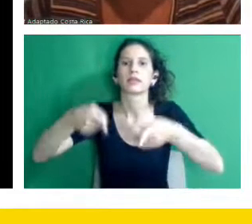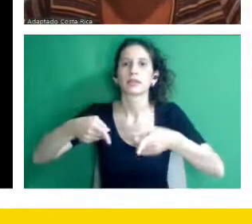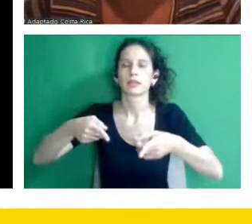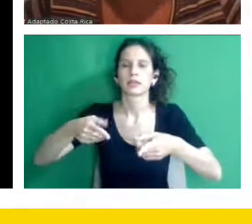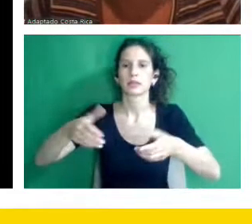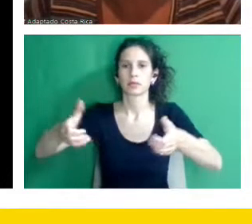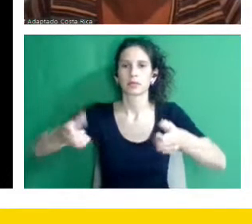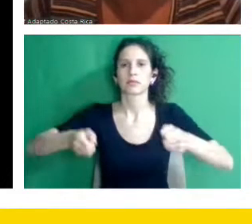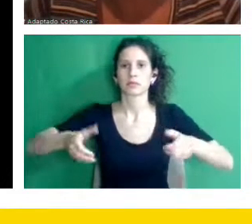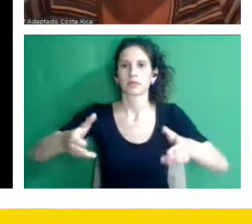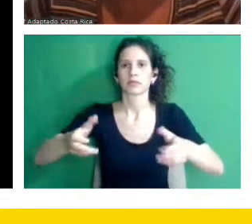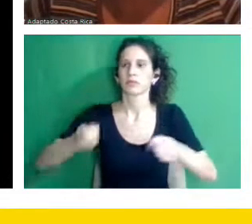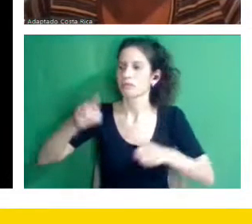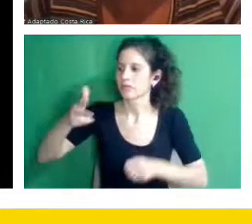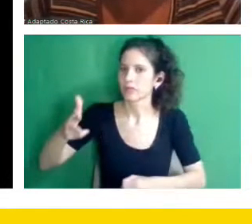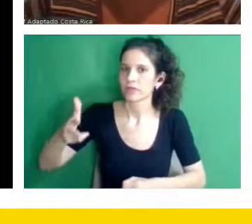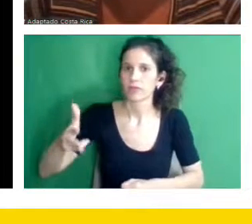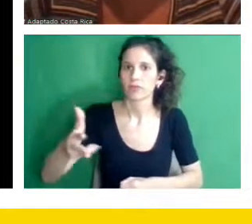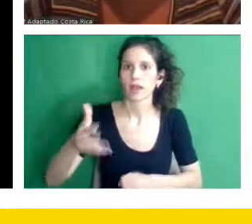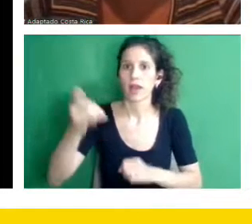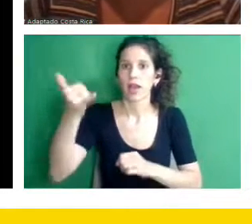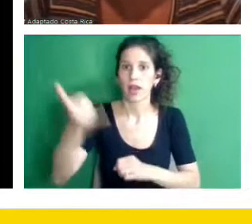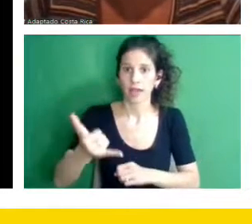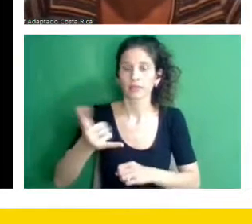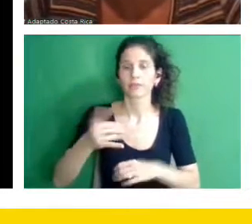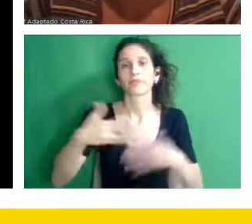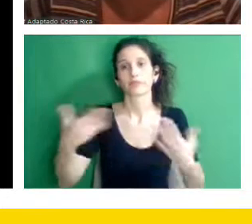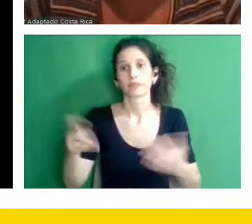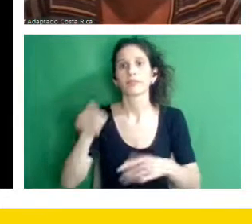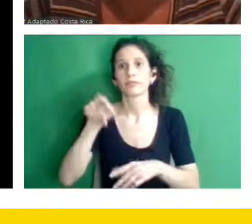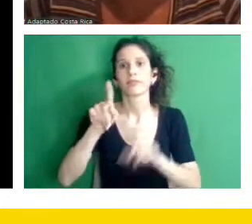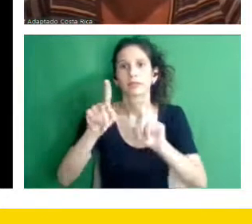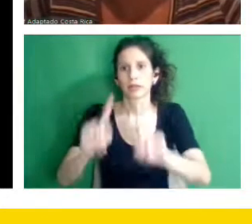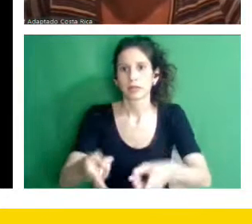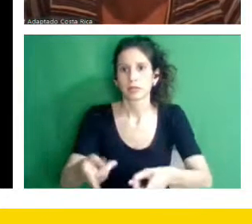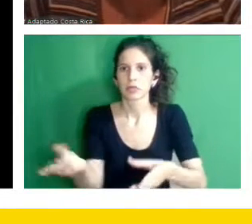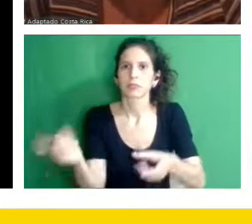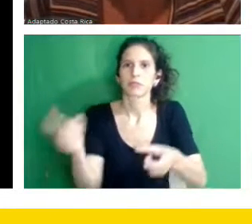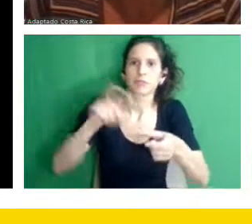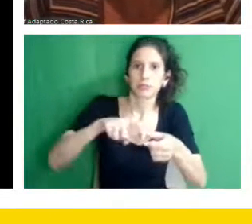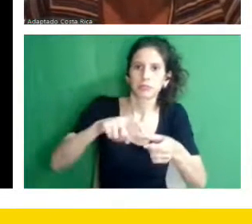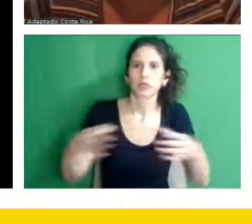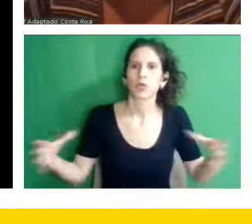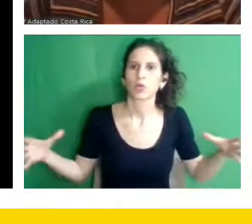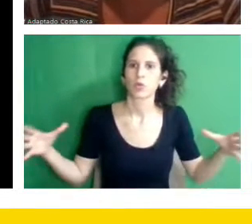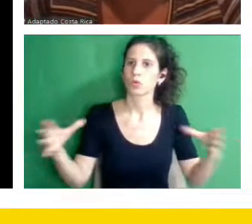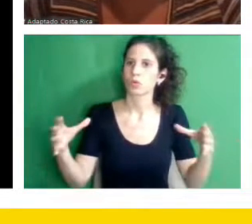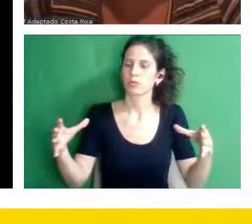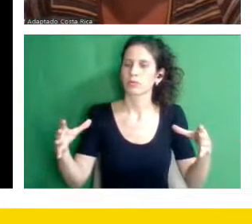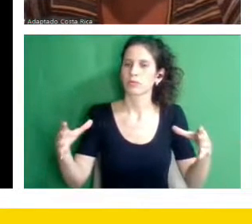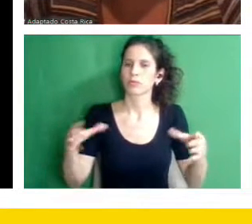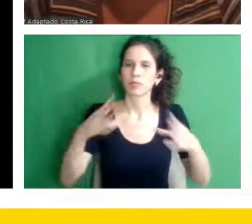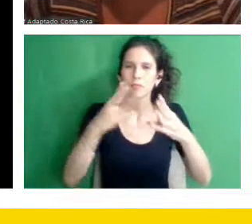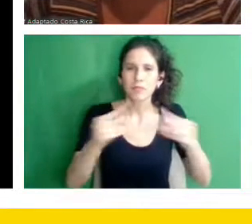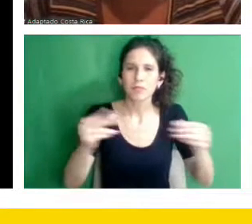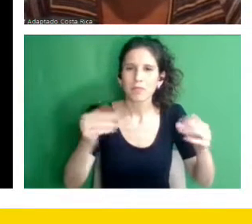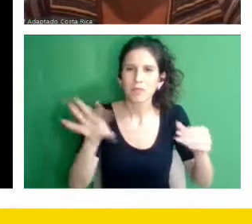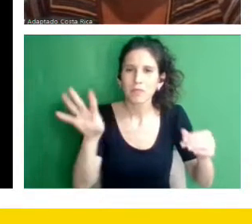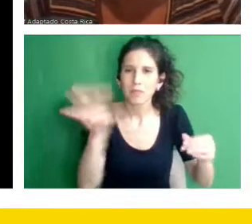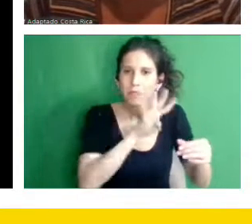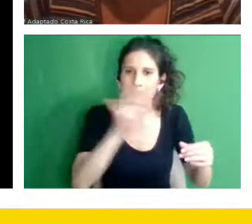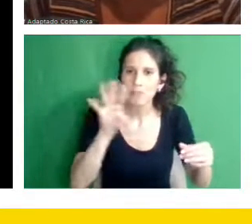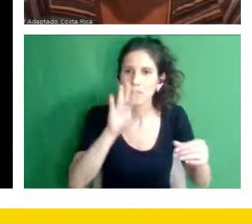como cada día las personas con discapacidad tienen más opciones venir y disfrutar de las playas del